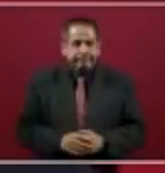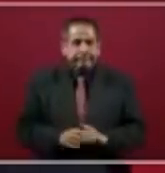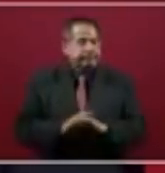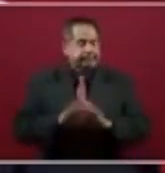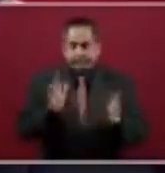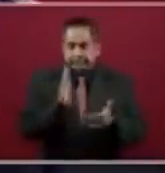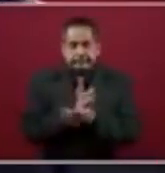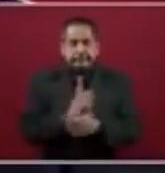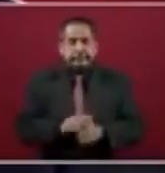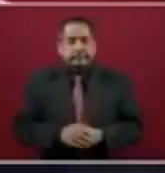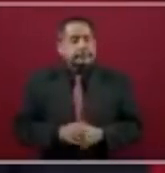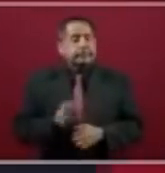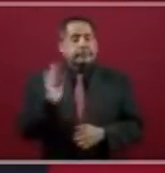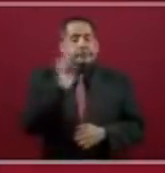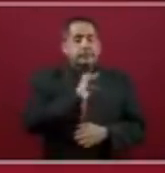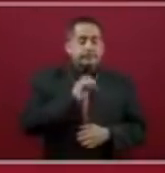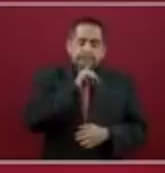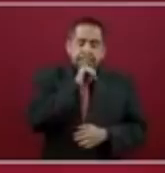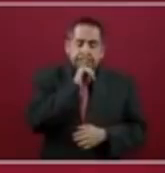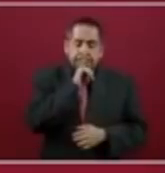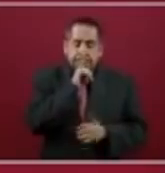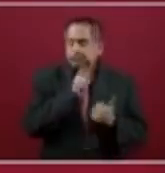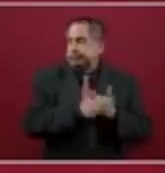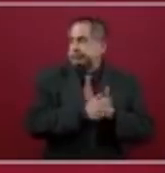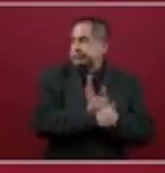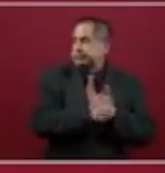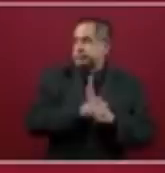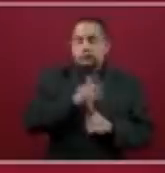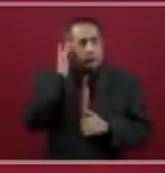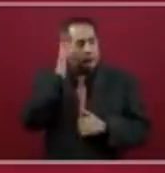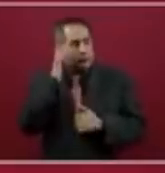porque si nos callamos,